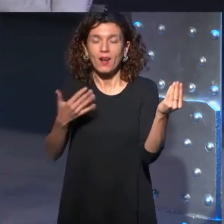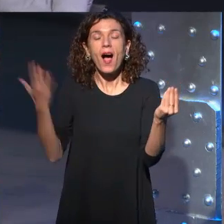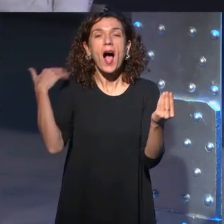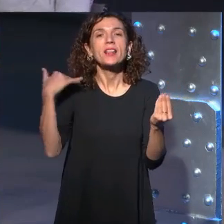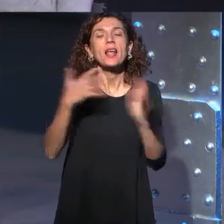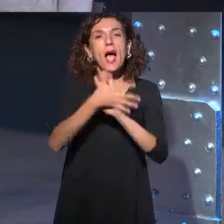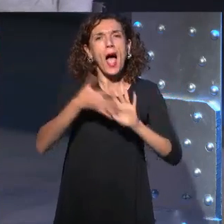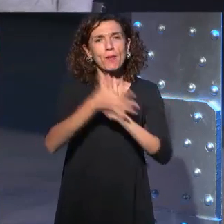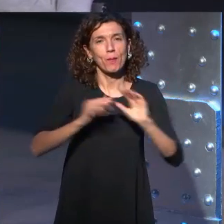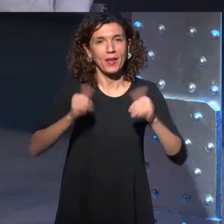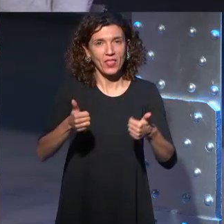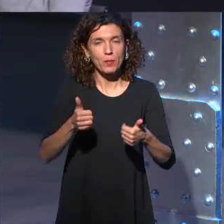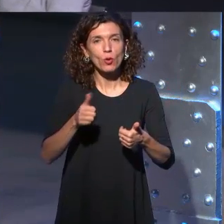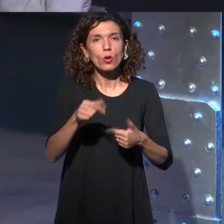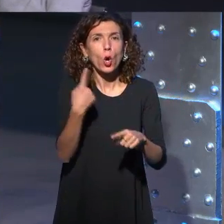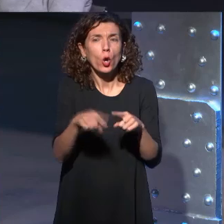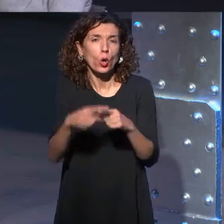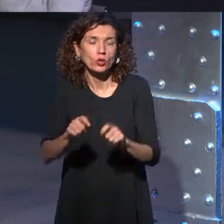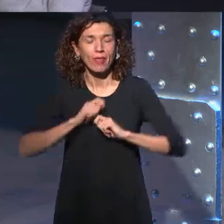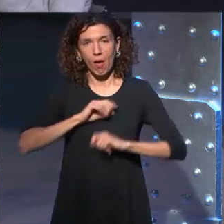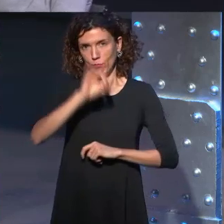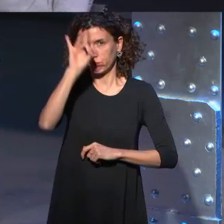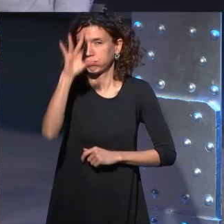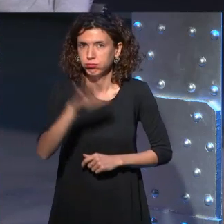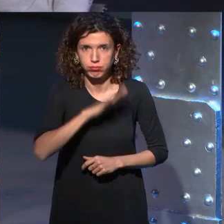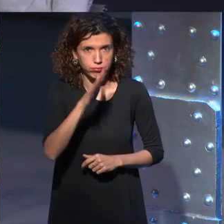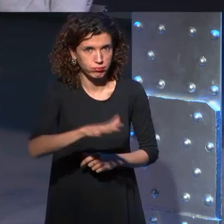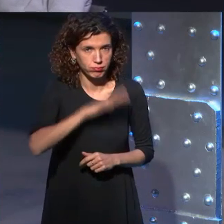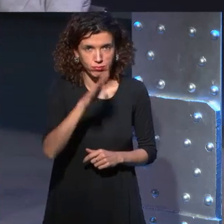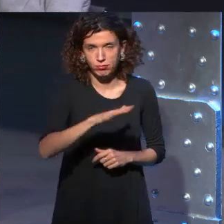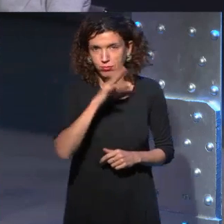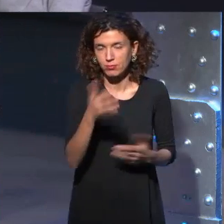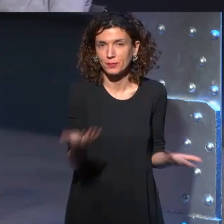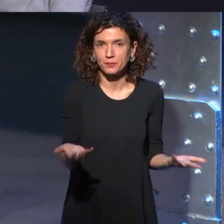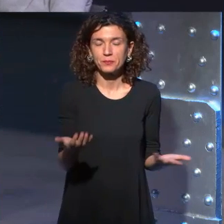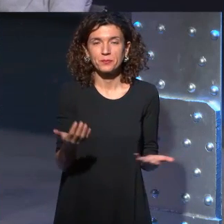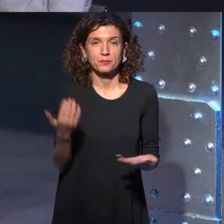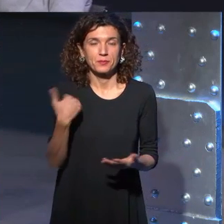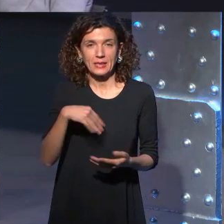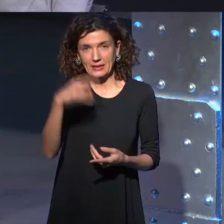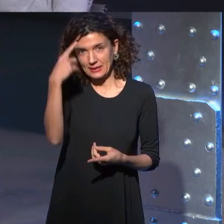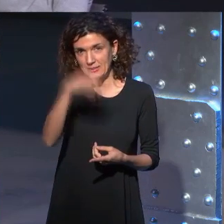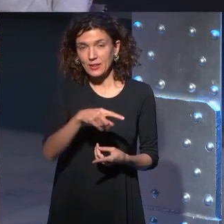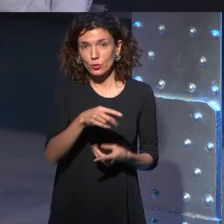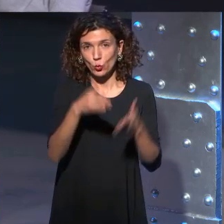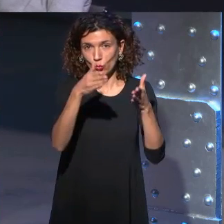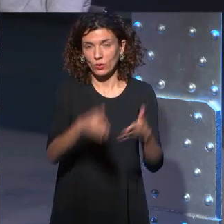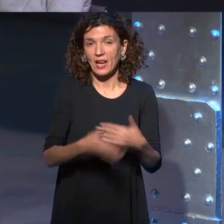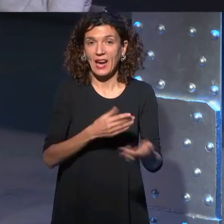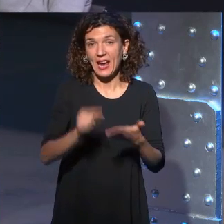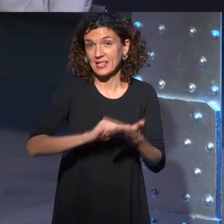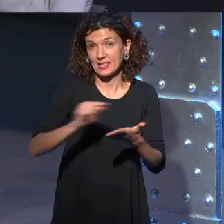hablado muchas veces, que hay cosas que me sorprenden muchísimo, ¿no? Me sorprende, y ya sé que tú eres escritor